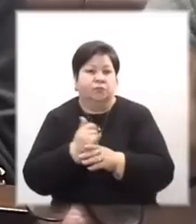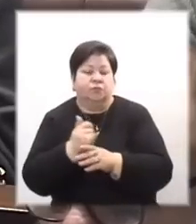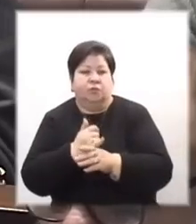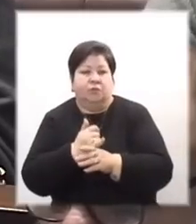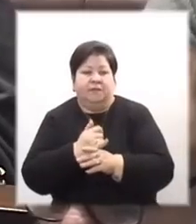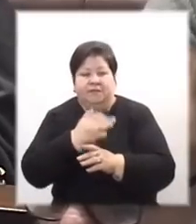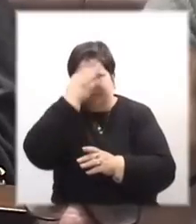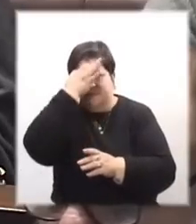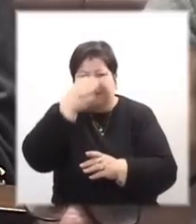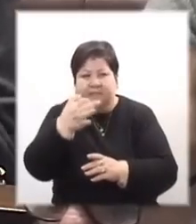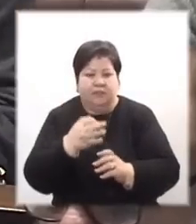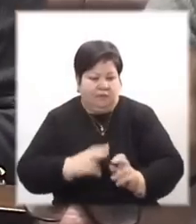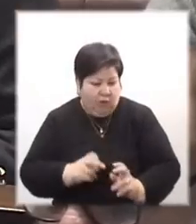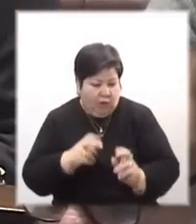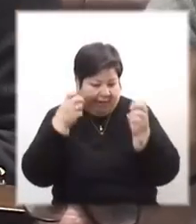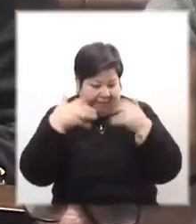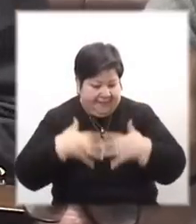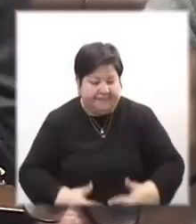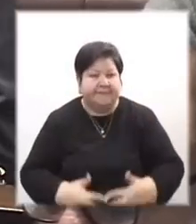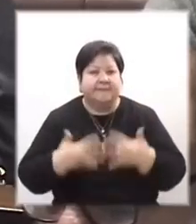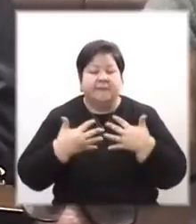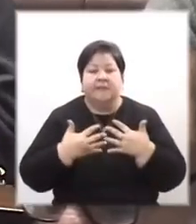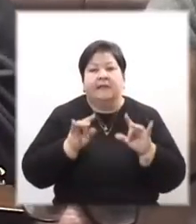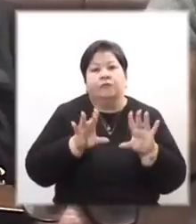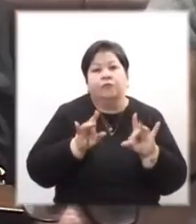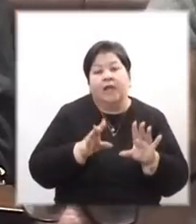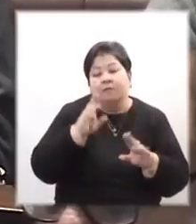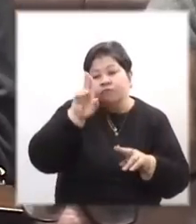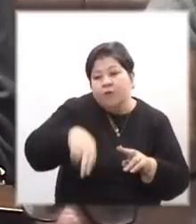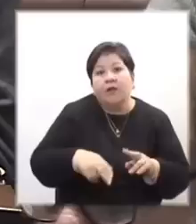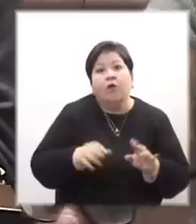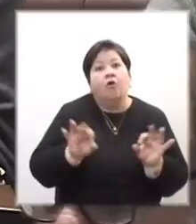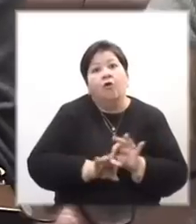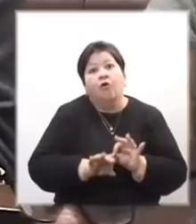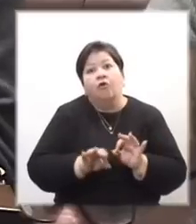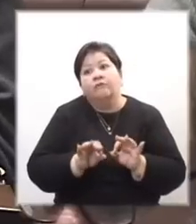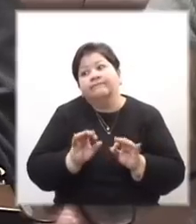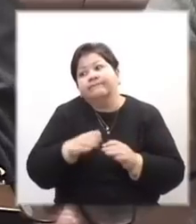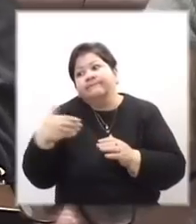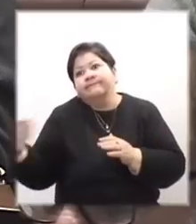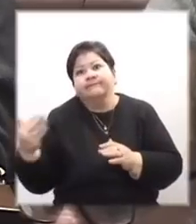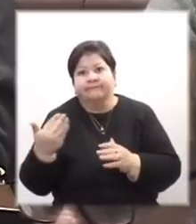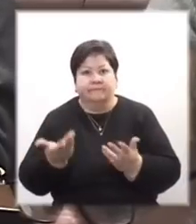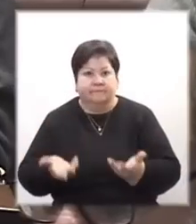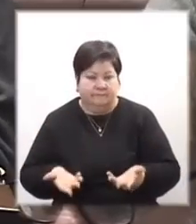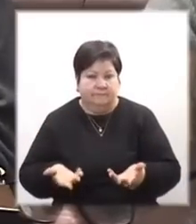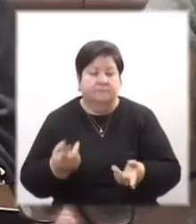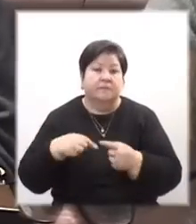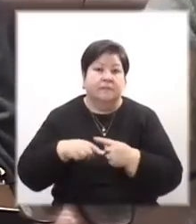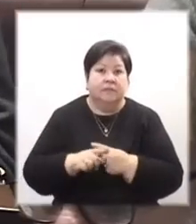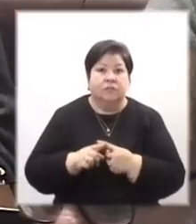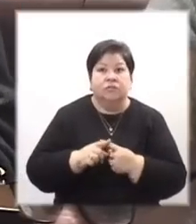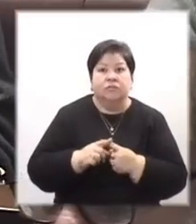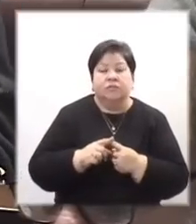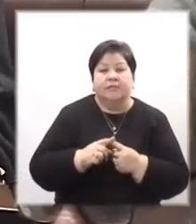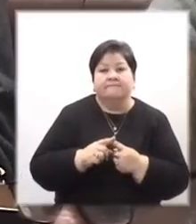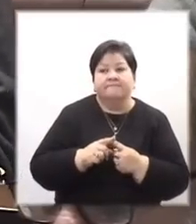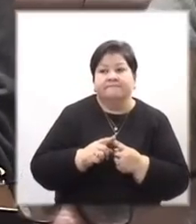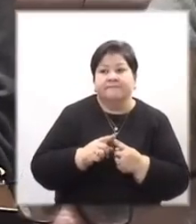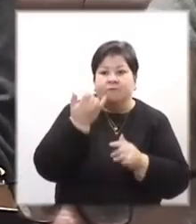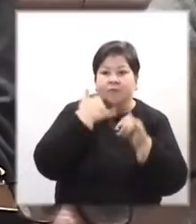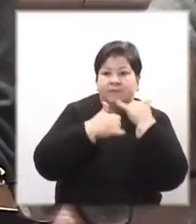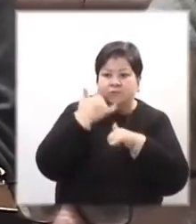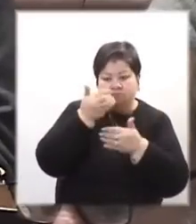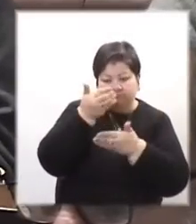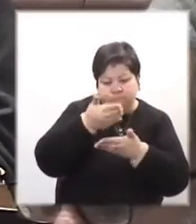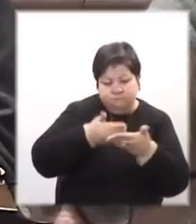y determinan si se trató de una muerte por causas naturales o externas. En la medida en que esas informaciones adicionales van llegando, el